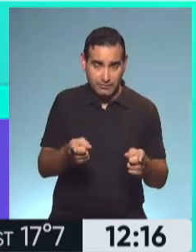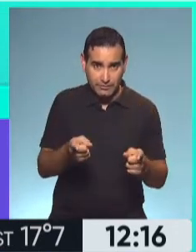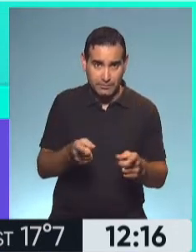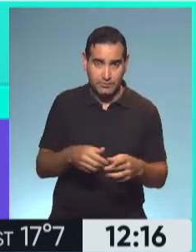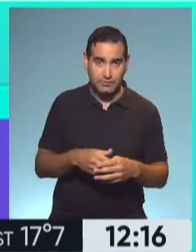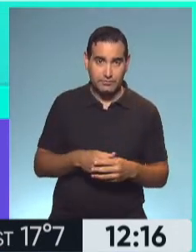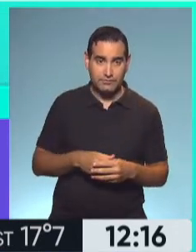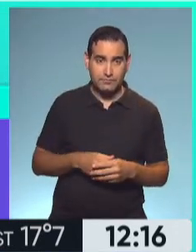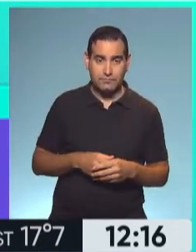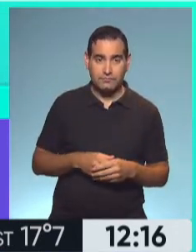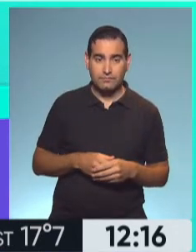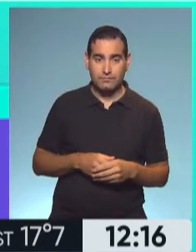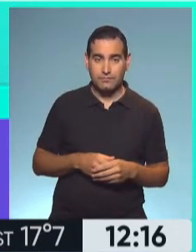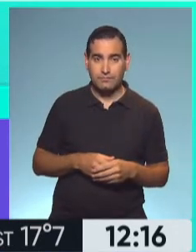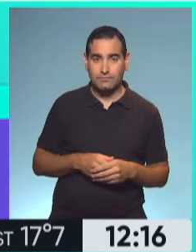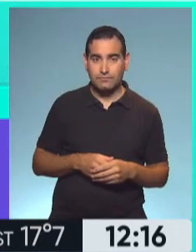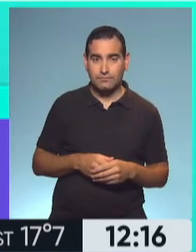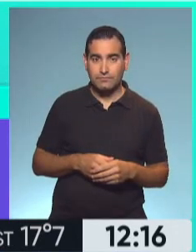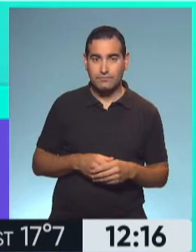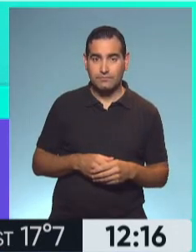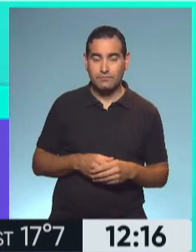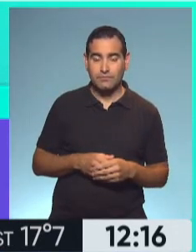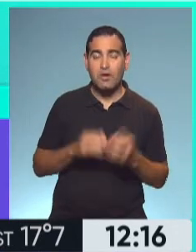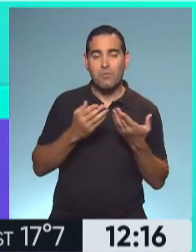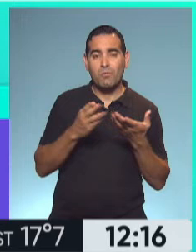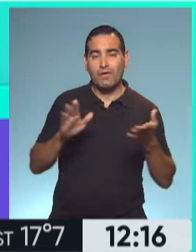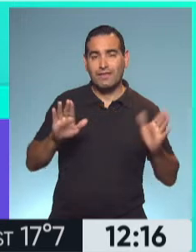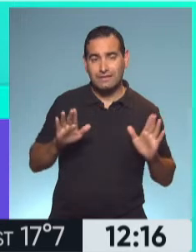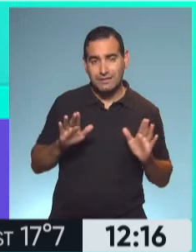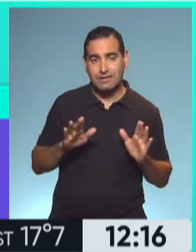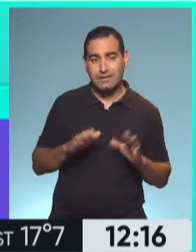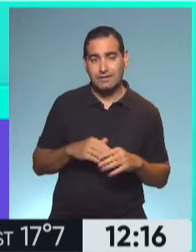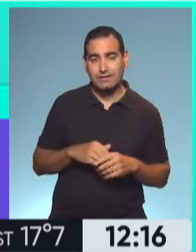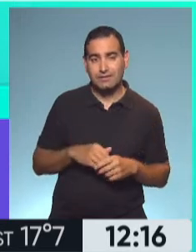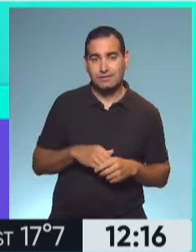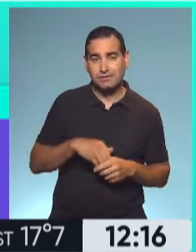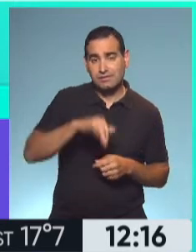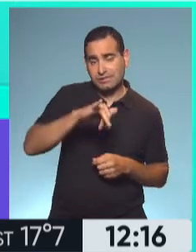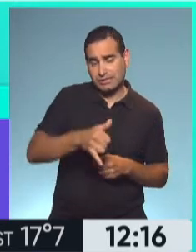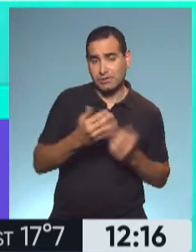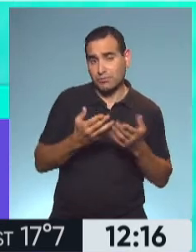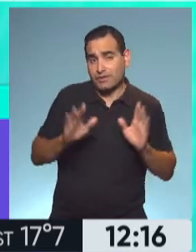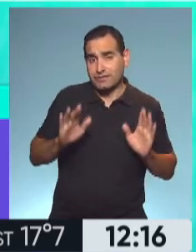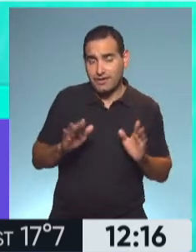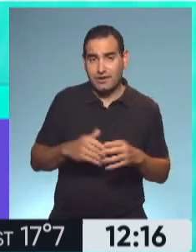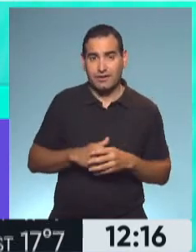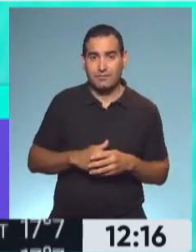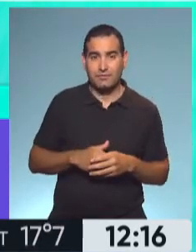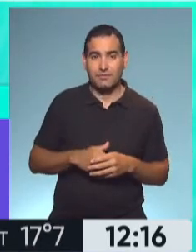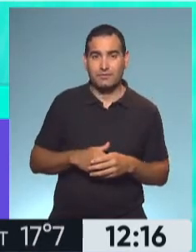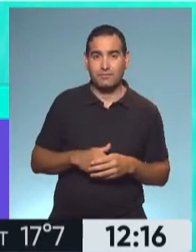más preocupante? A ver, podría pasar, como poder pasar, podría pasar, porque además estamos